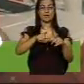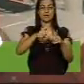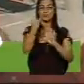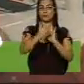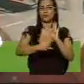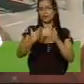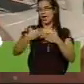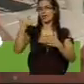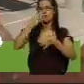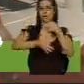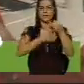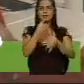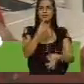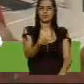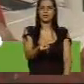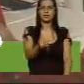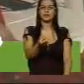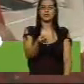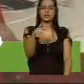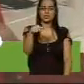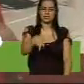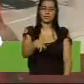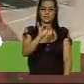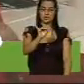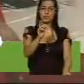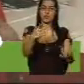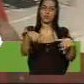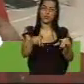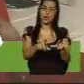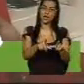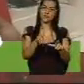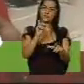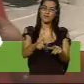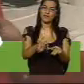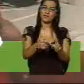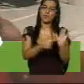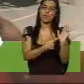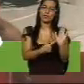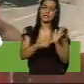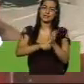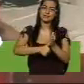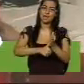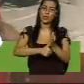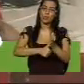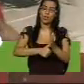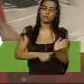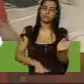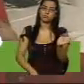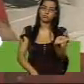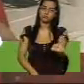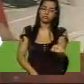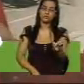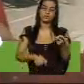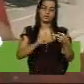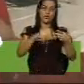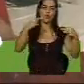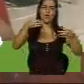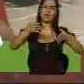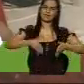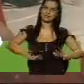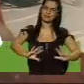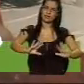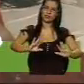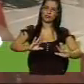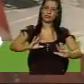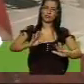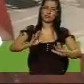que dijimos anteriormente, y en estos centros de registro debe mostrar la cédula de identidad y la partida de nacimiento de